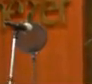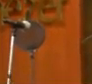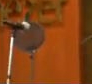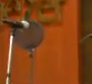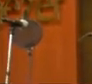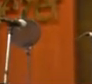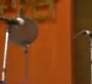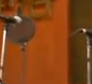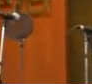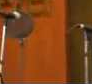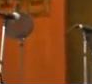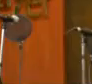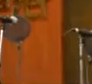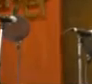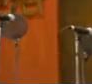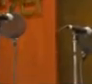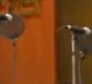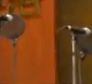Cuéntale.